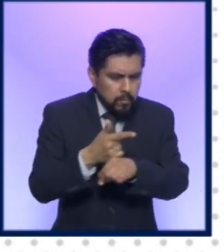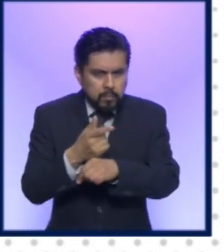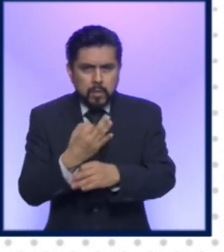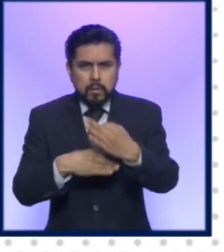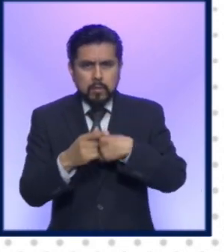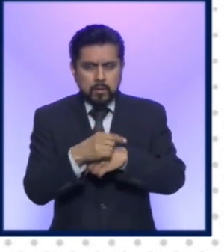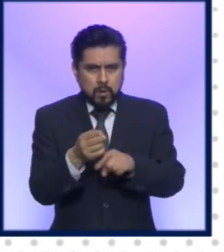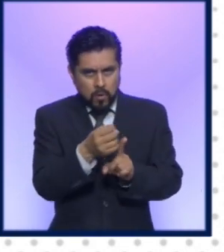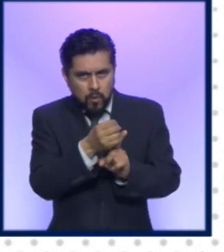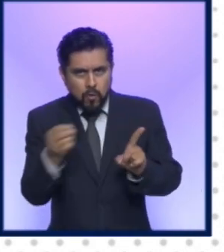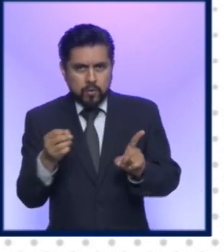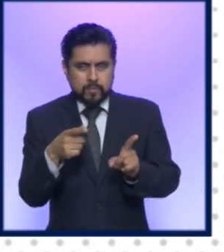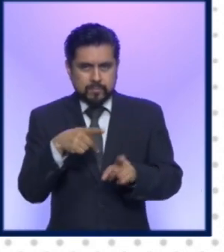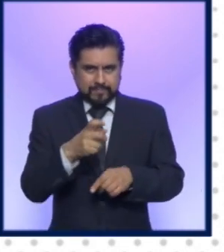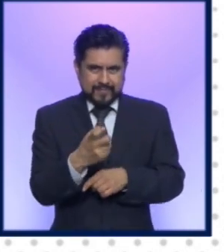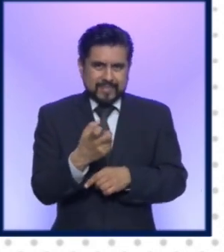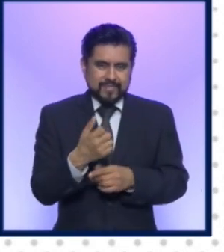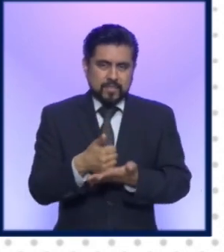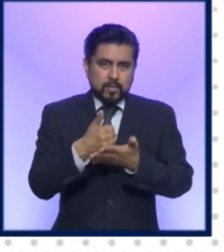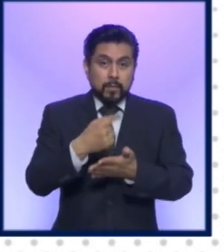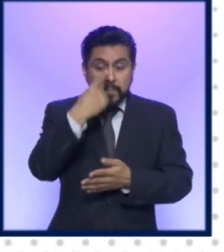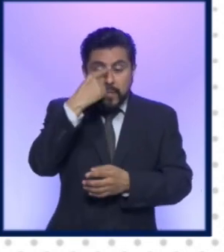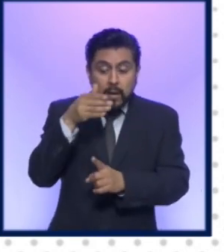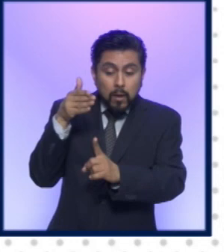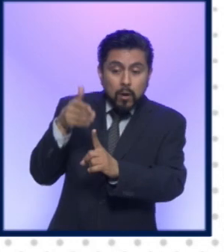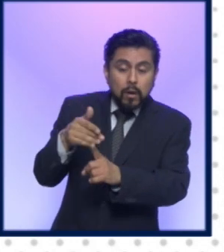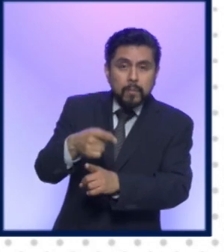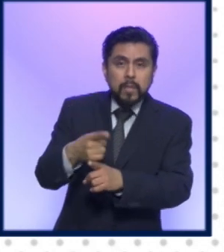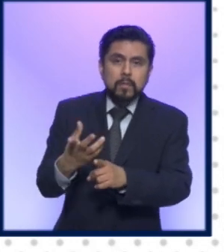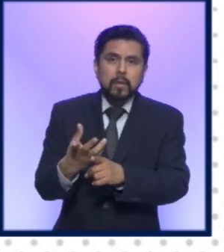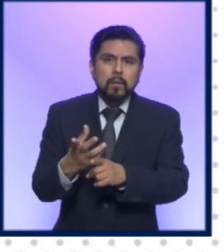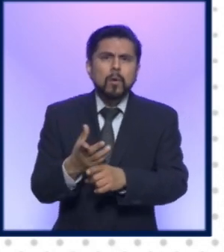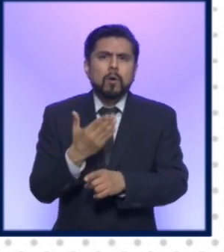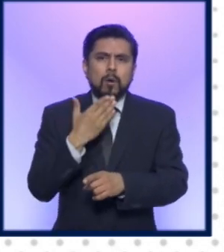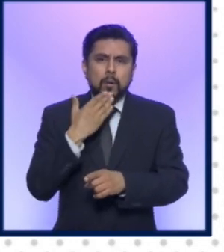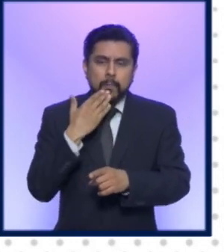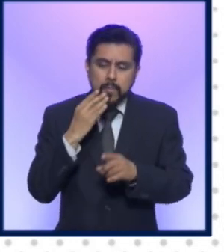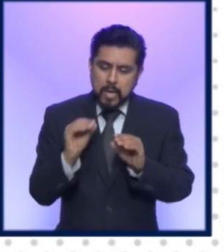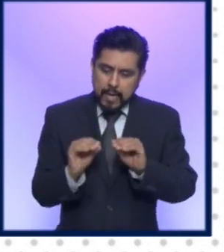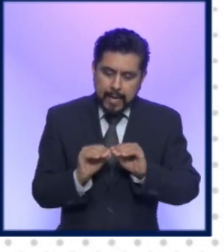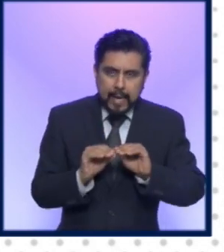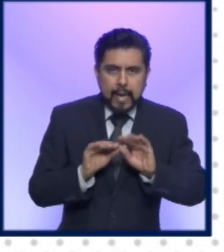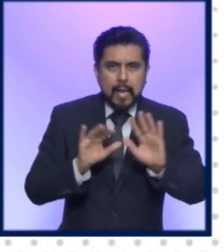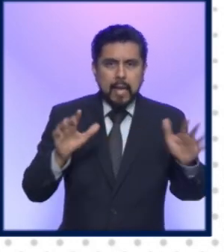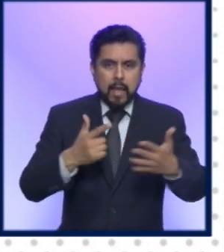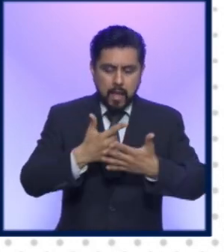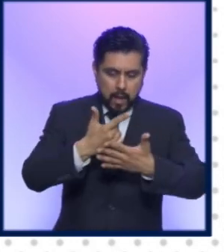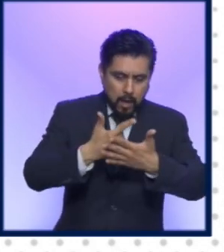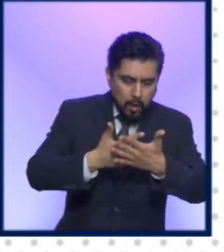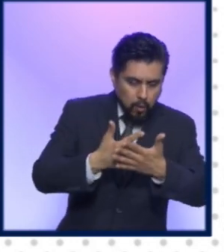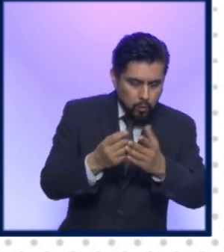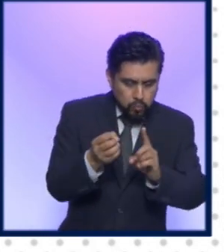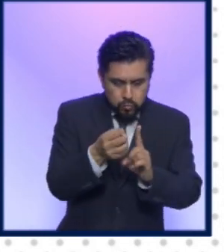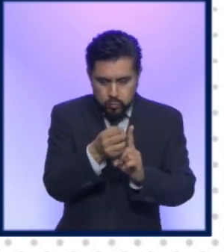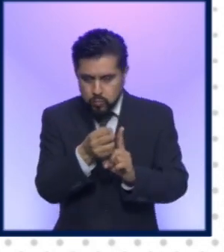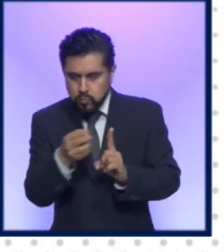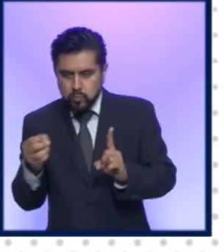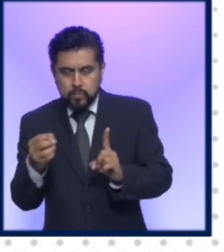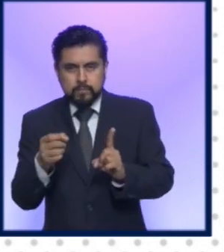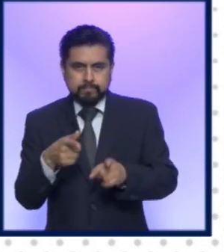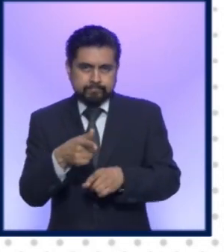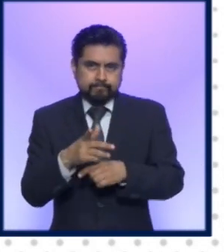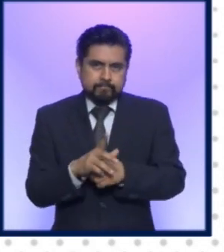realizado y esto con qué finalidad Bueno pues para tener una plena certeza en la transparencia en la rendición de las cuentas y que en su momento